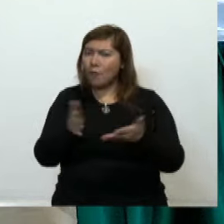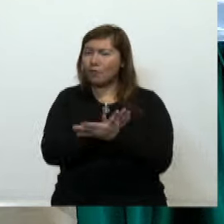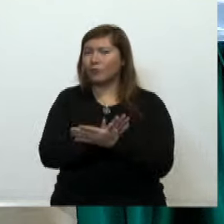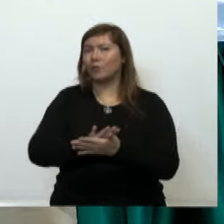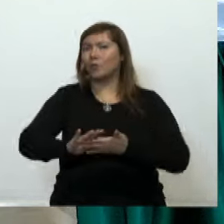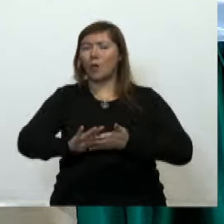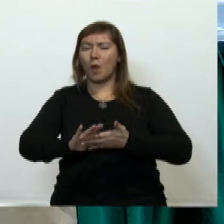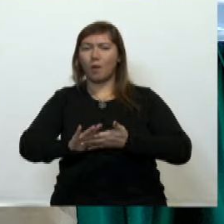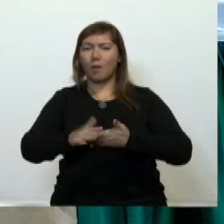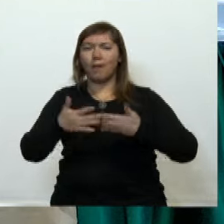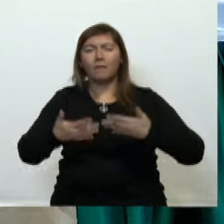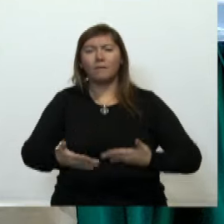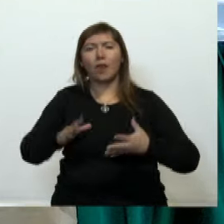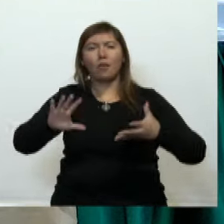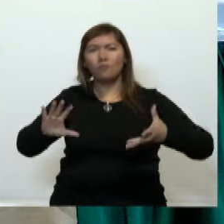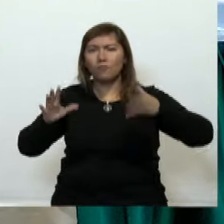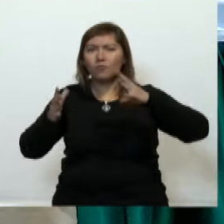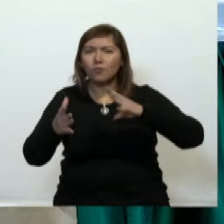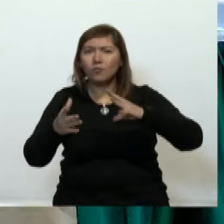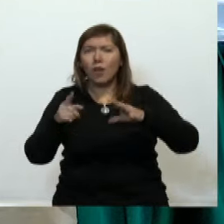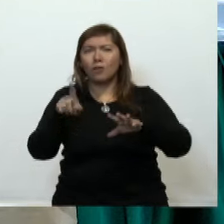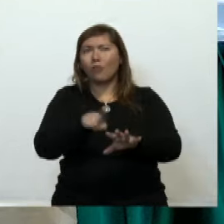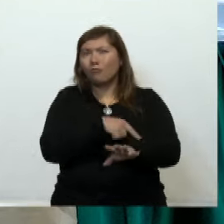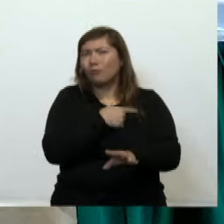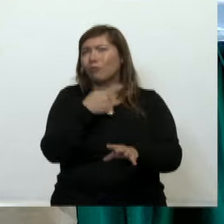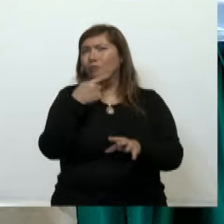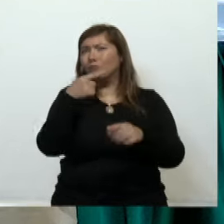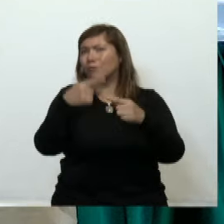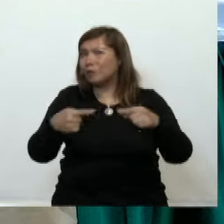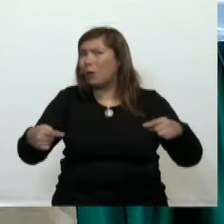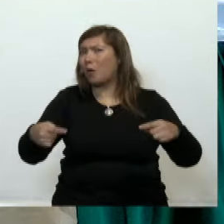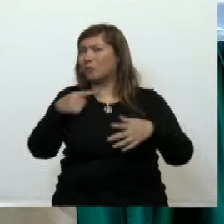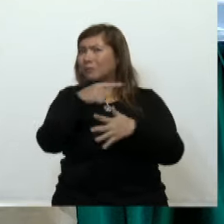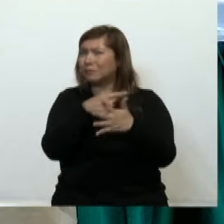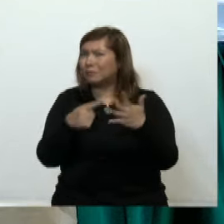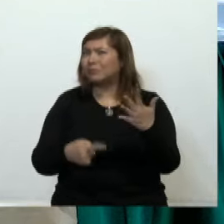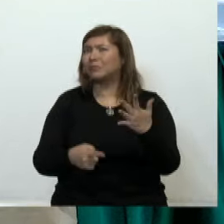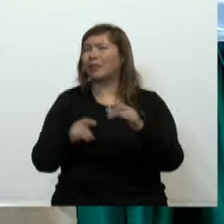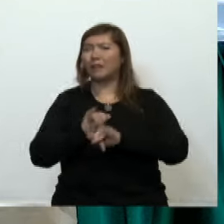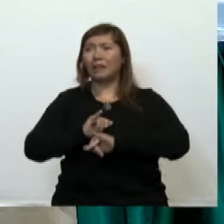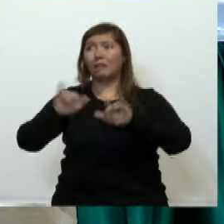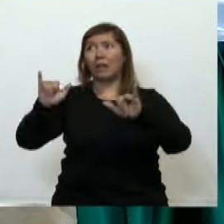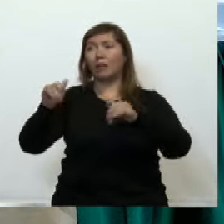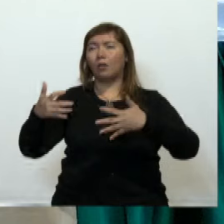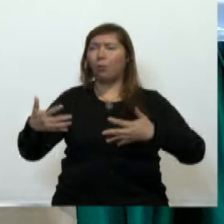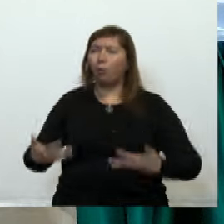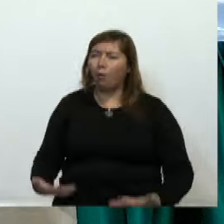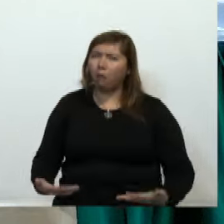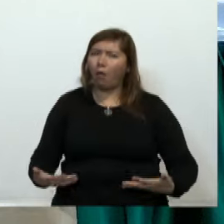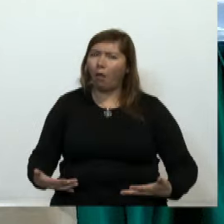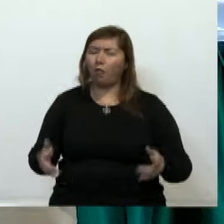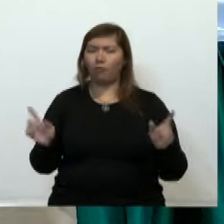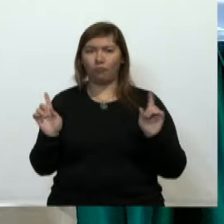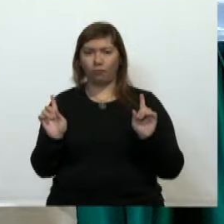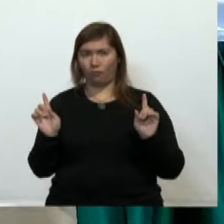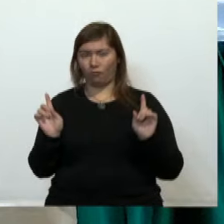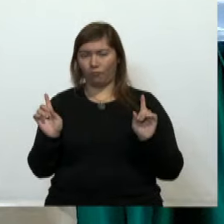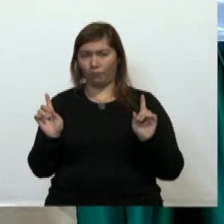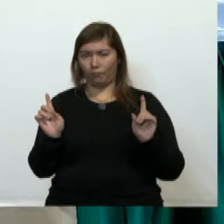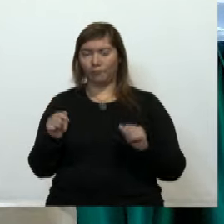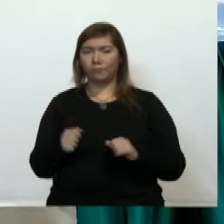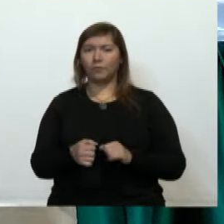costumbres y estructuras que a veces hacen que el anuncio del Evangelio sea demasiado pesado. Al modo de